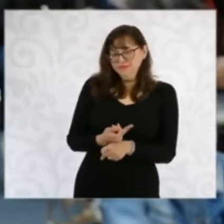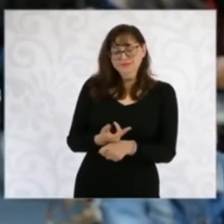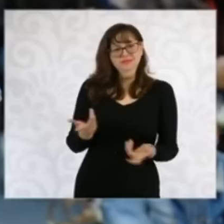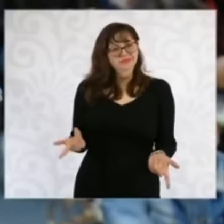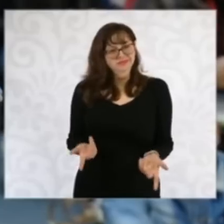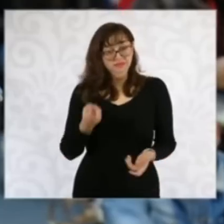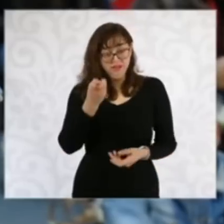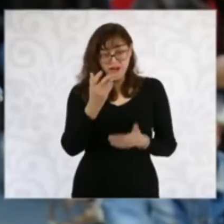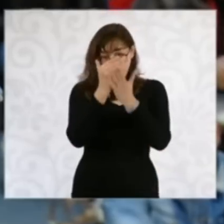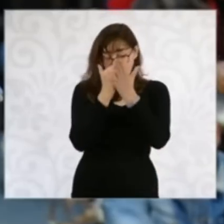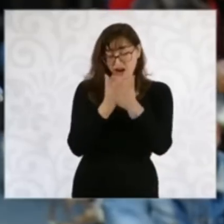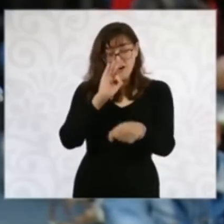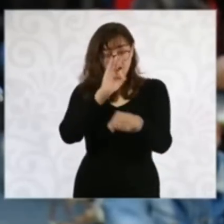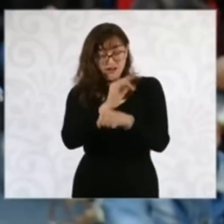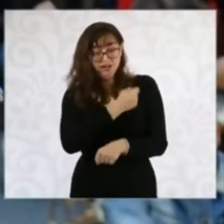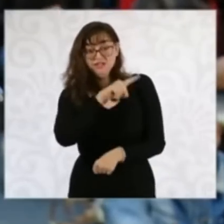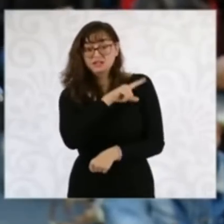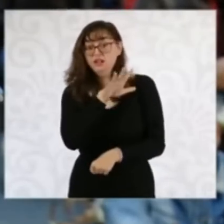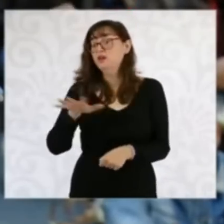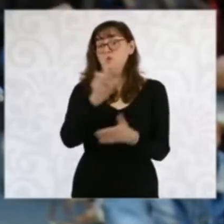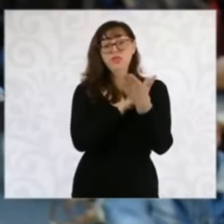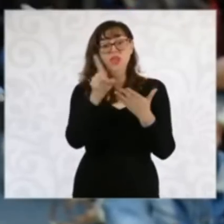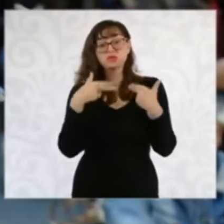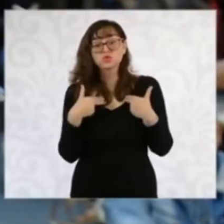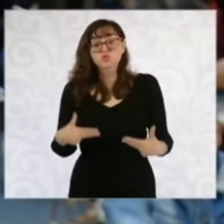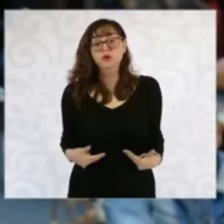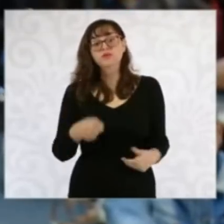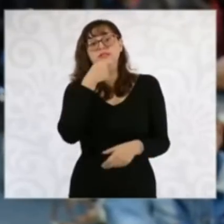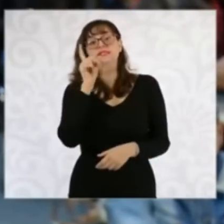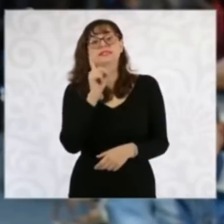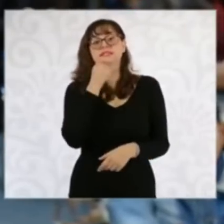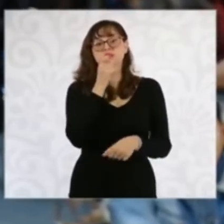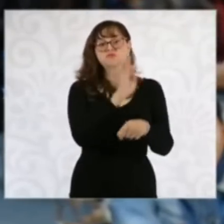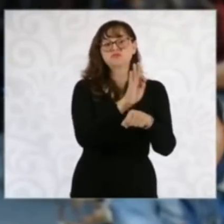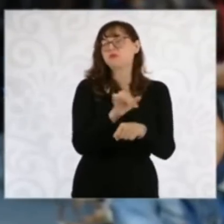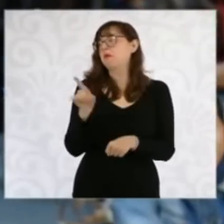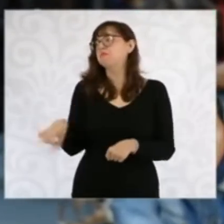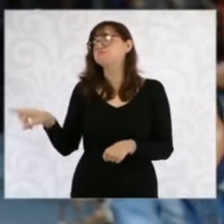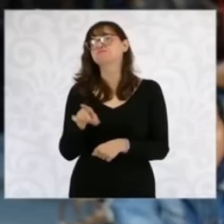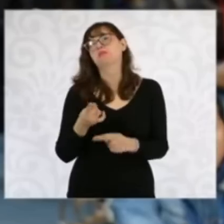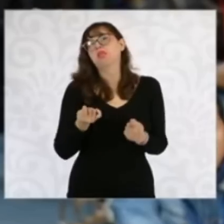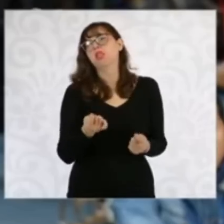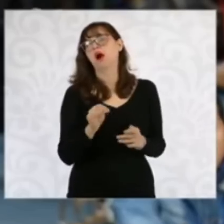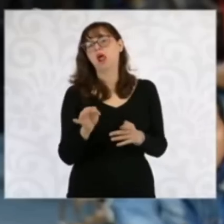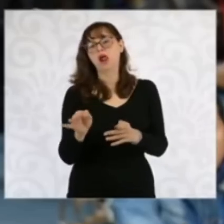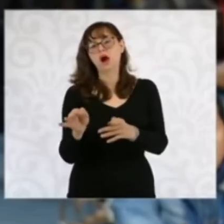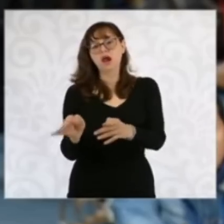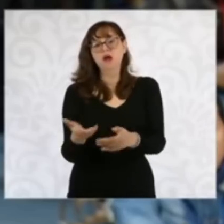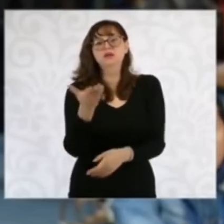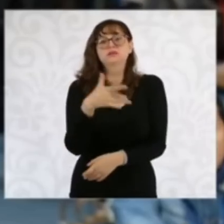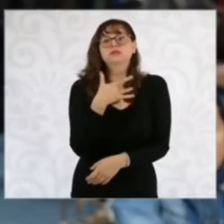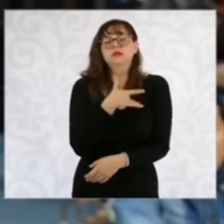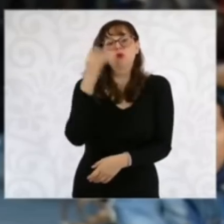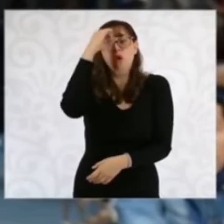las políticas públicas en materia de salud que protegen derechos humanos y particularmente a las niñas y los niños, ¿qué postura tiene usted, Presidenta, respecto a esta